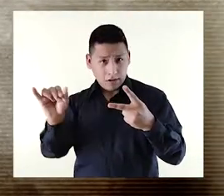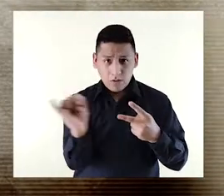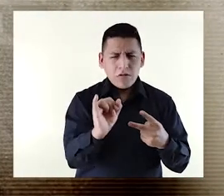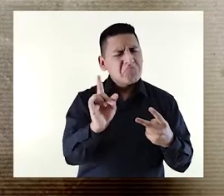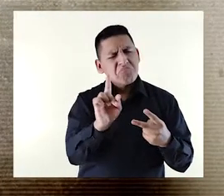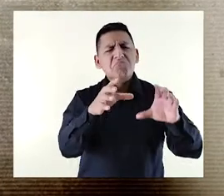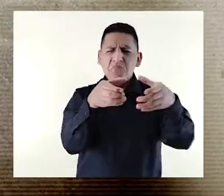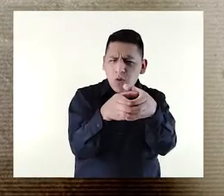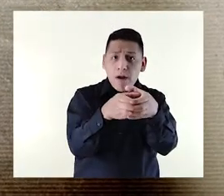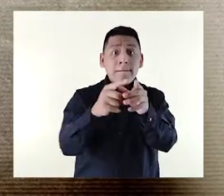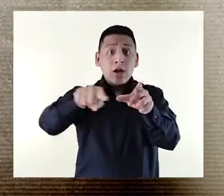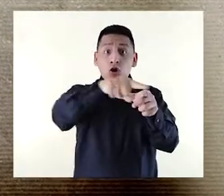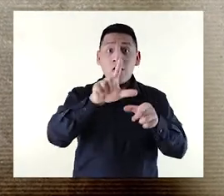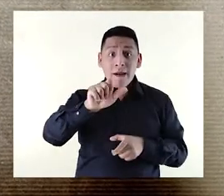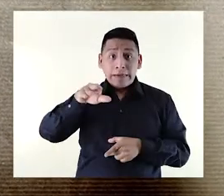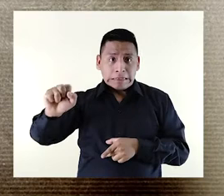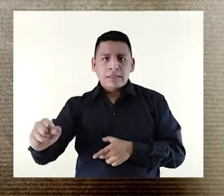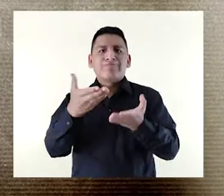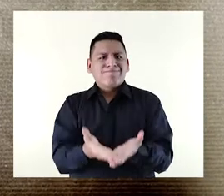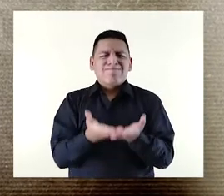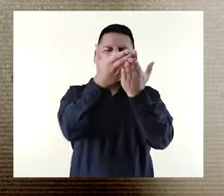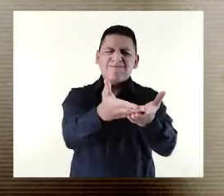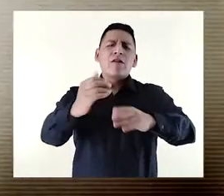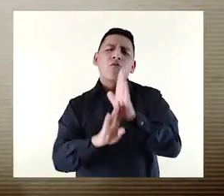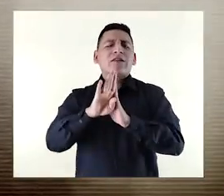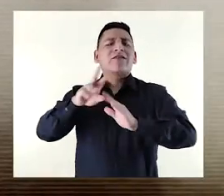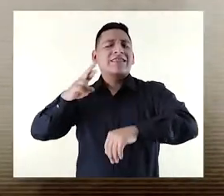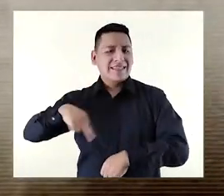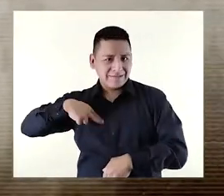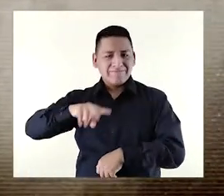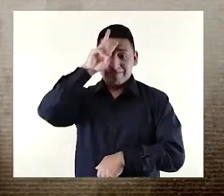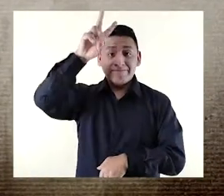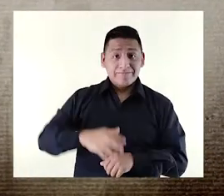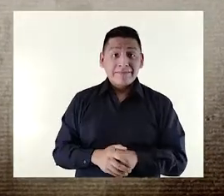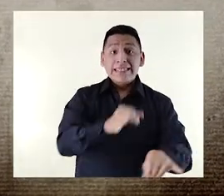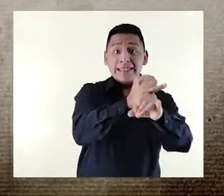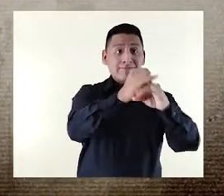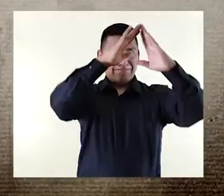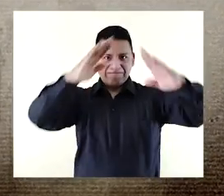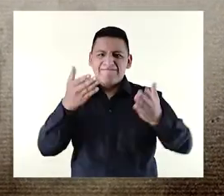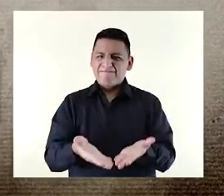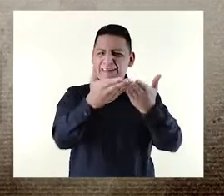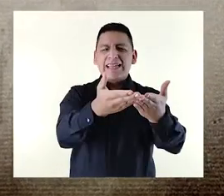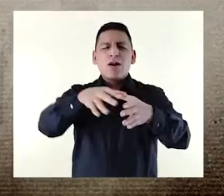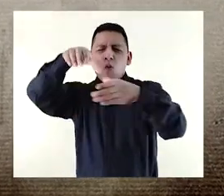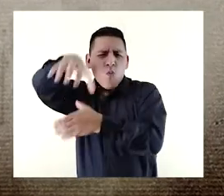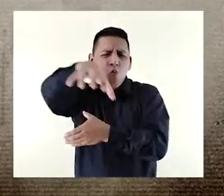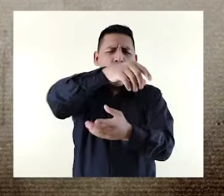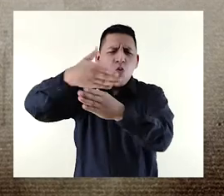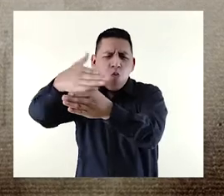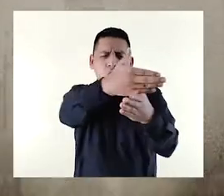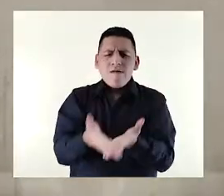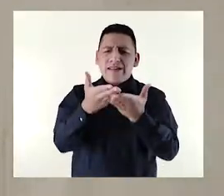o dominicos. Los mercedarios han contribuido con la formación religiosa del Perú. Su iglesia y convento están aquí desde la repartición